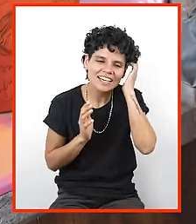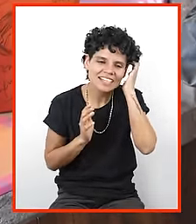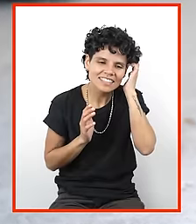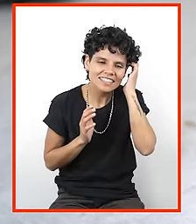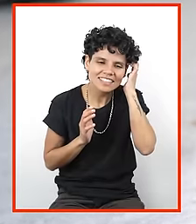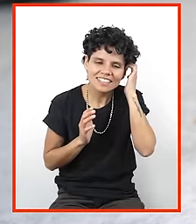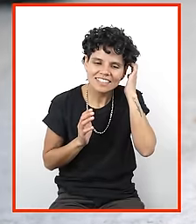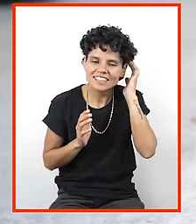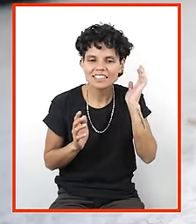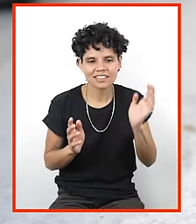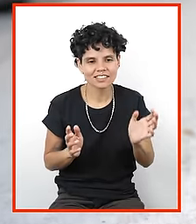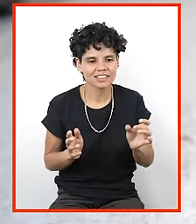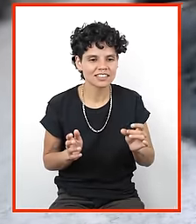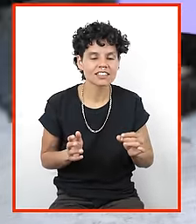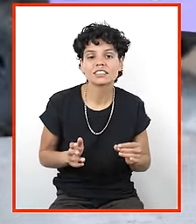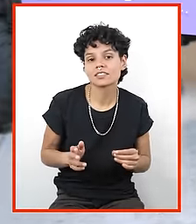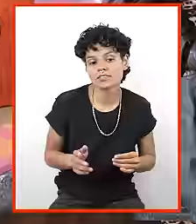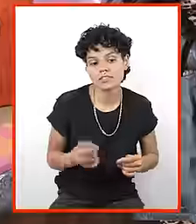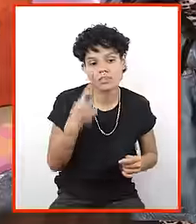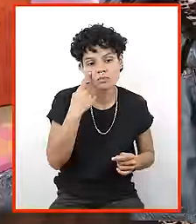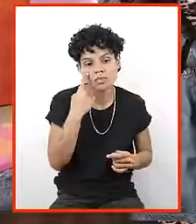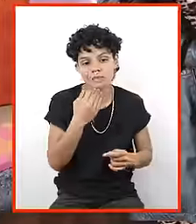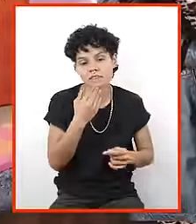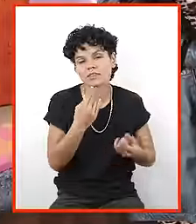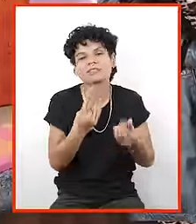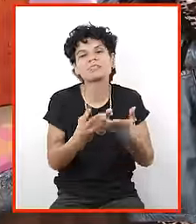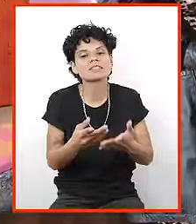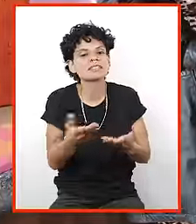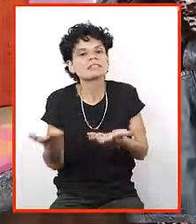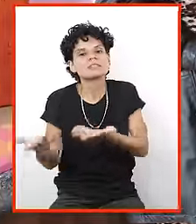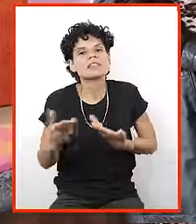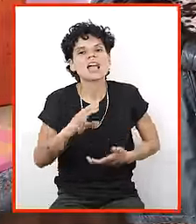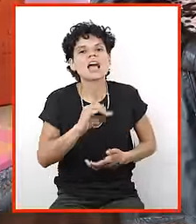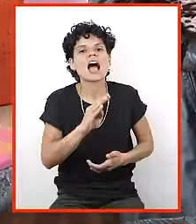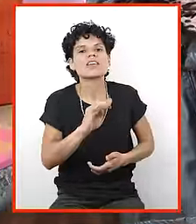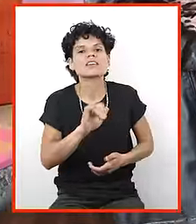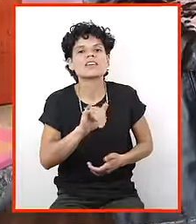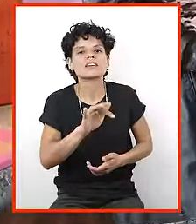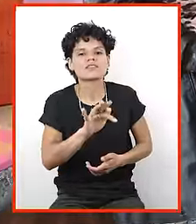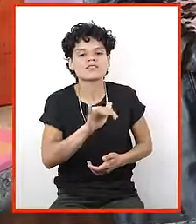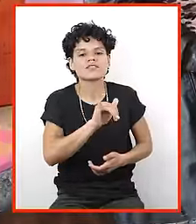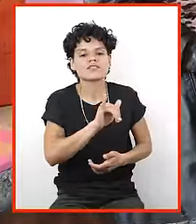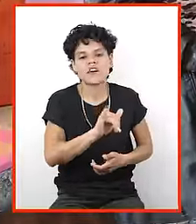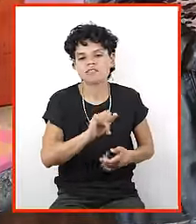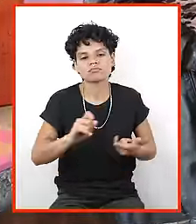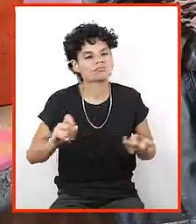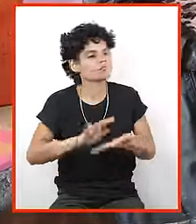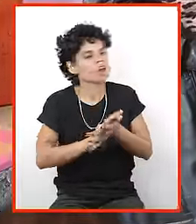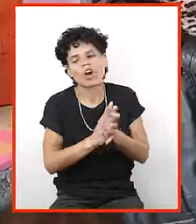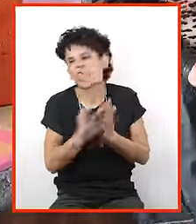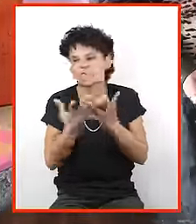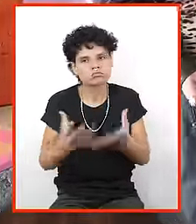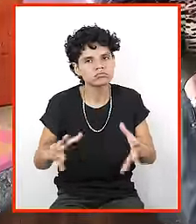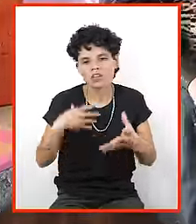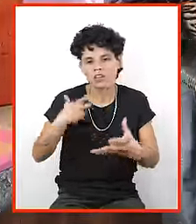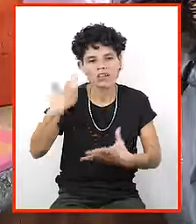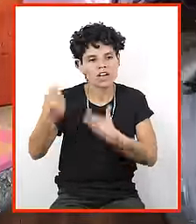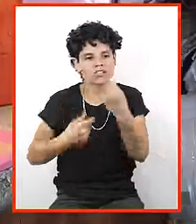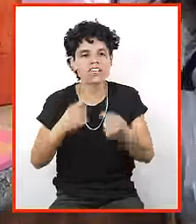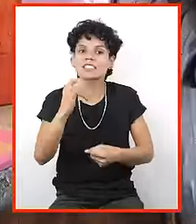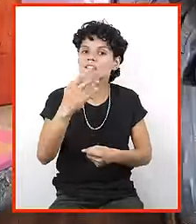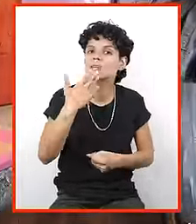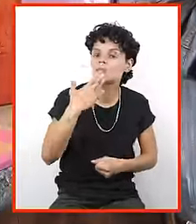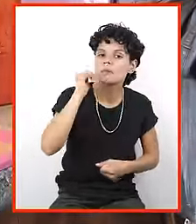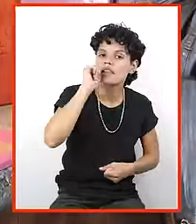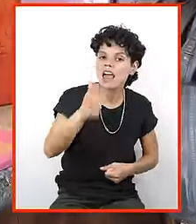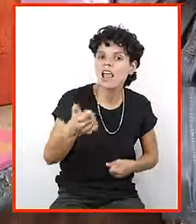Cabify. Es muy bueno. Que es tu gran amigo Cabify también. Sí, nos dijeron que a todos lados con Denise Cabify. No, y que más encima